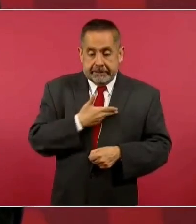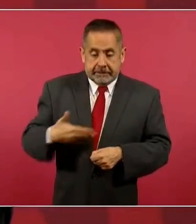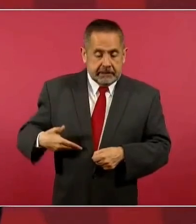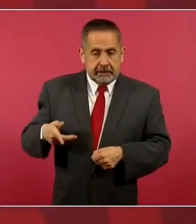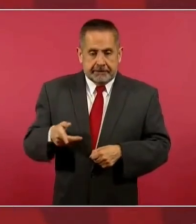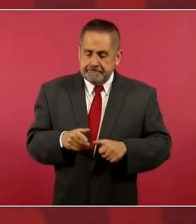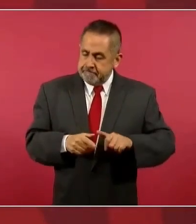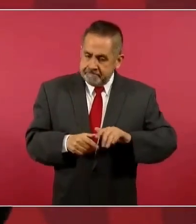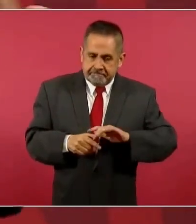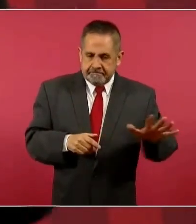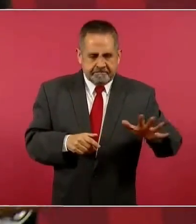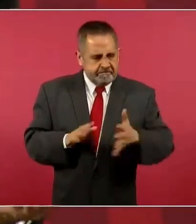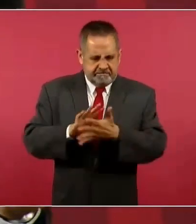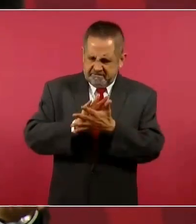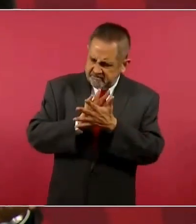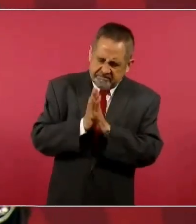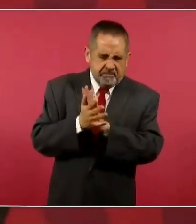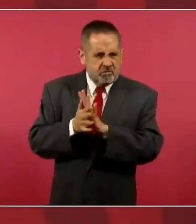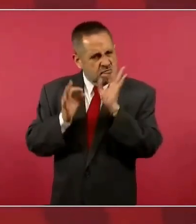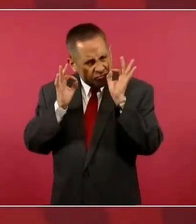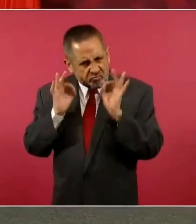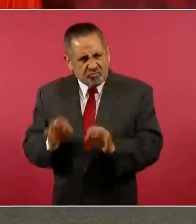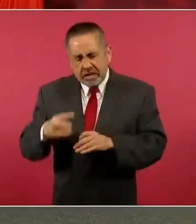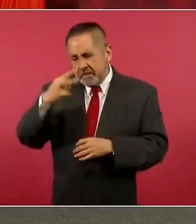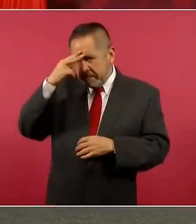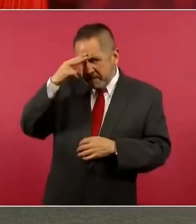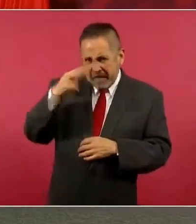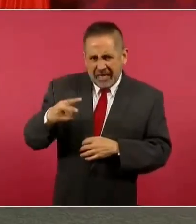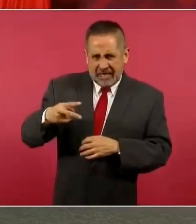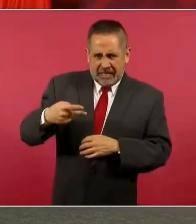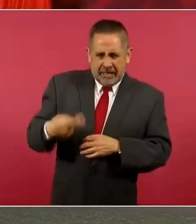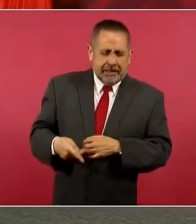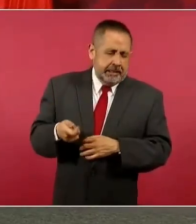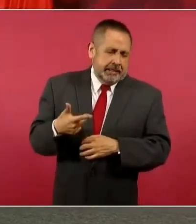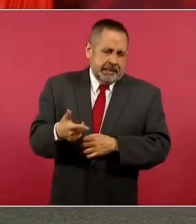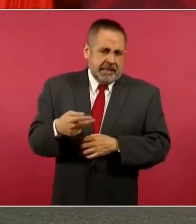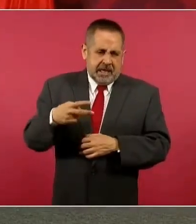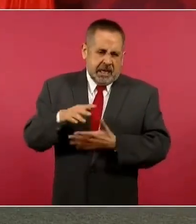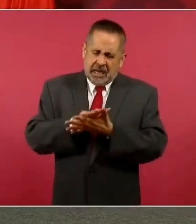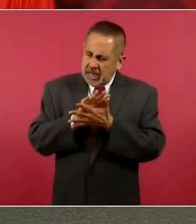que se mexicaniza, así le llamaron